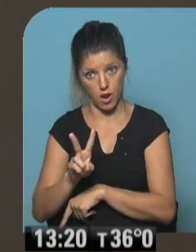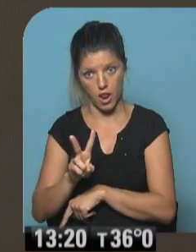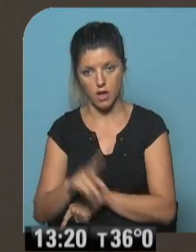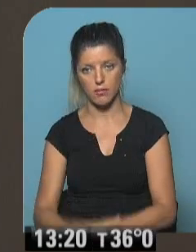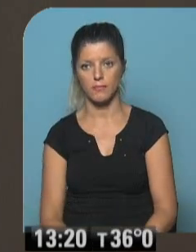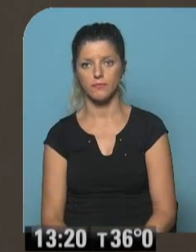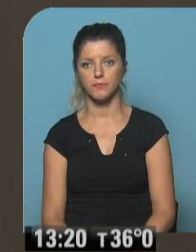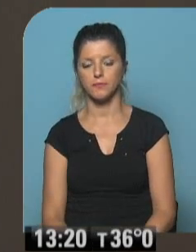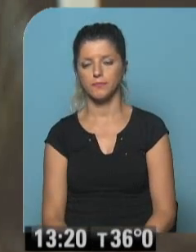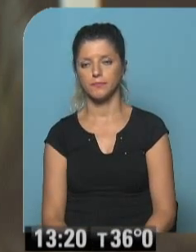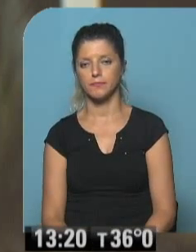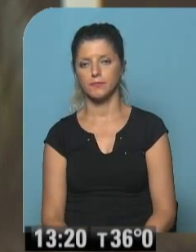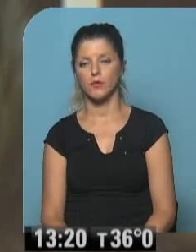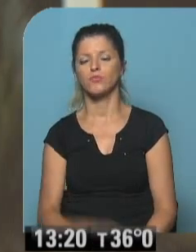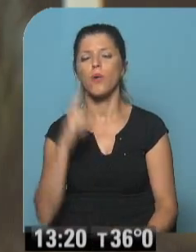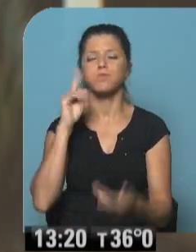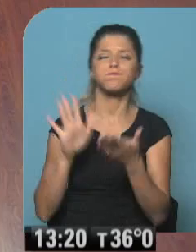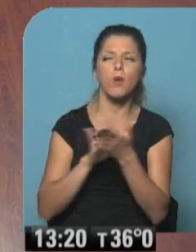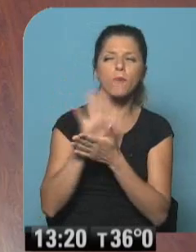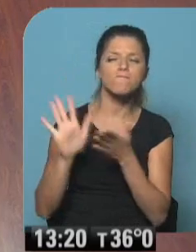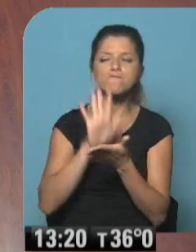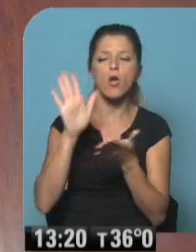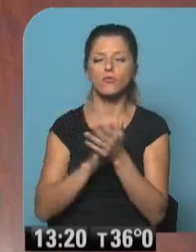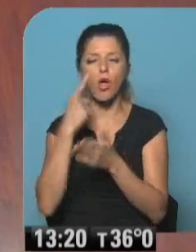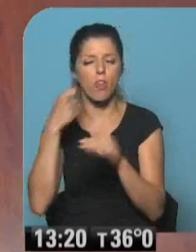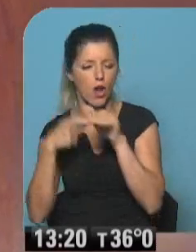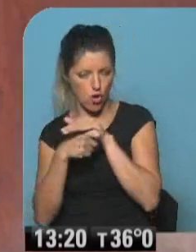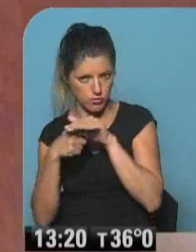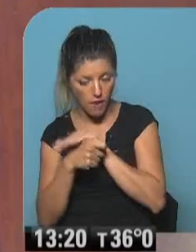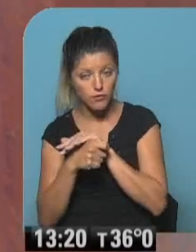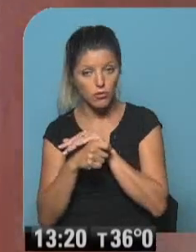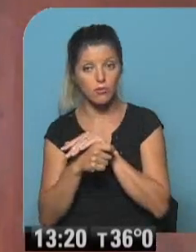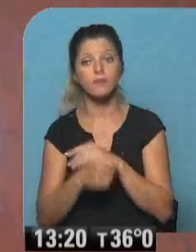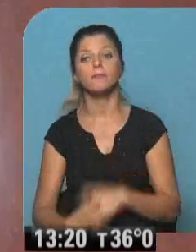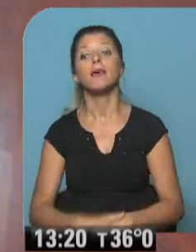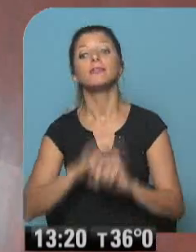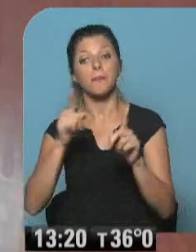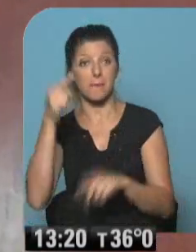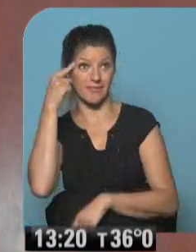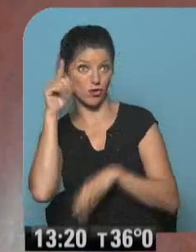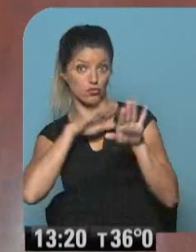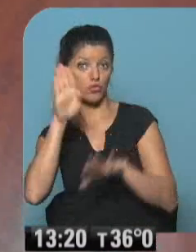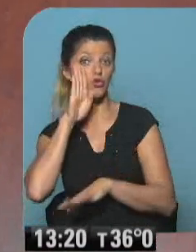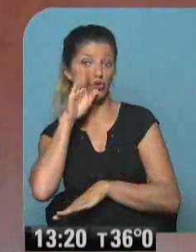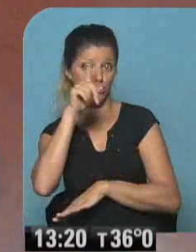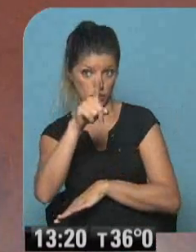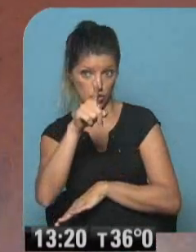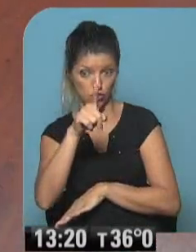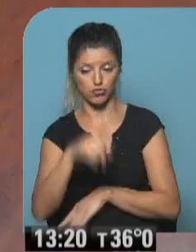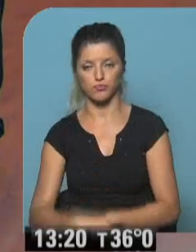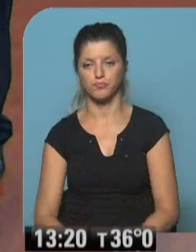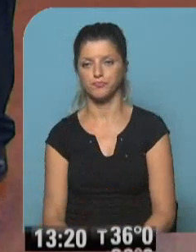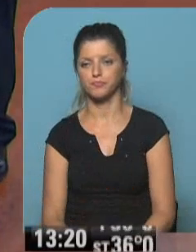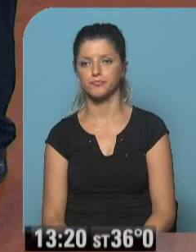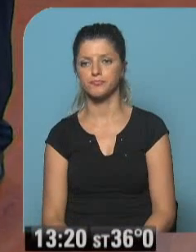Maduro, esto por sospechas de narcotráfico, a tono también con lo que ocurre en los Estados Unidos o con lo que ocurrió en los